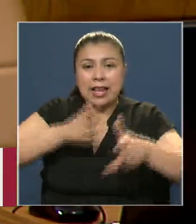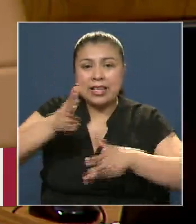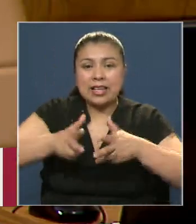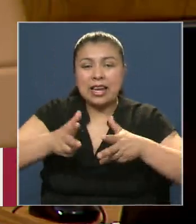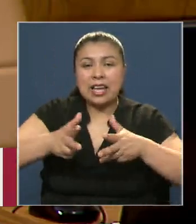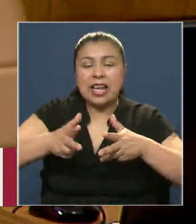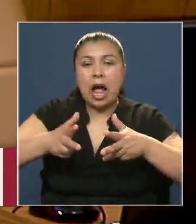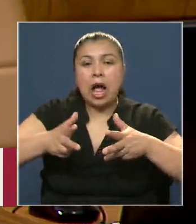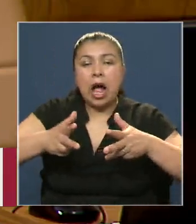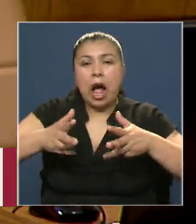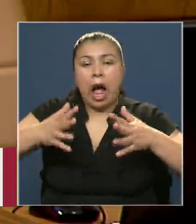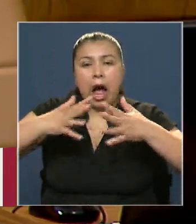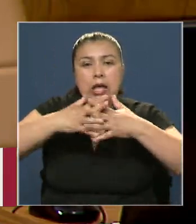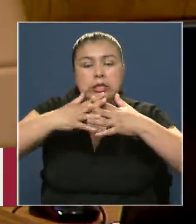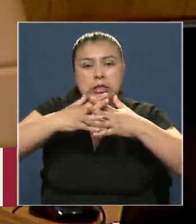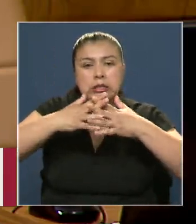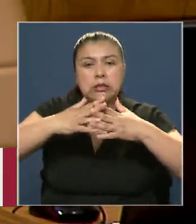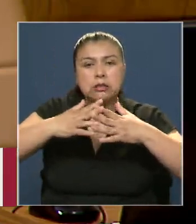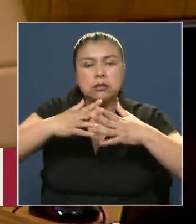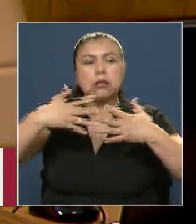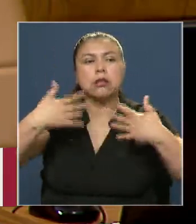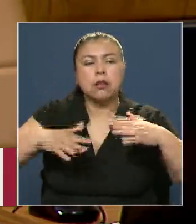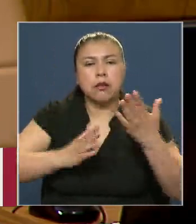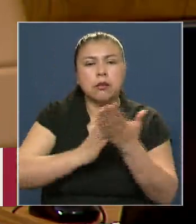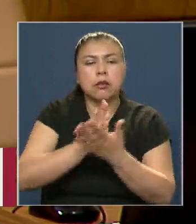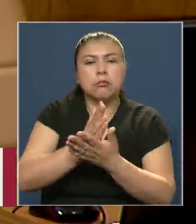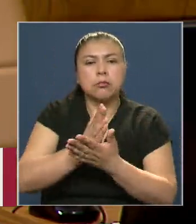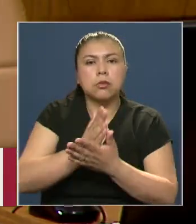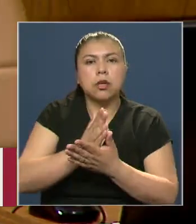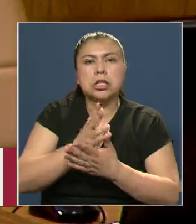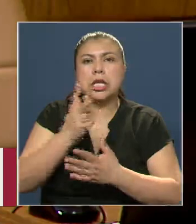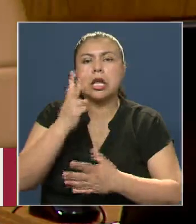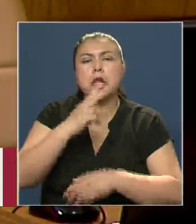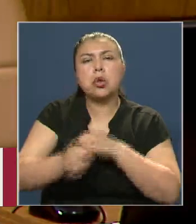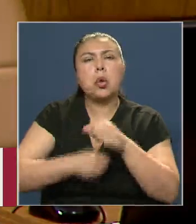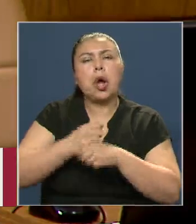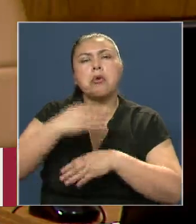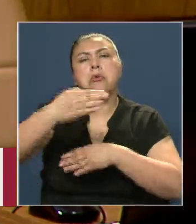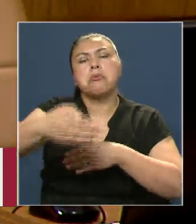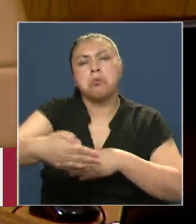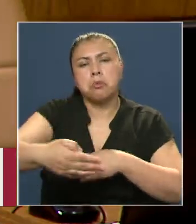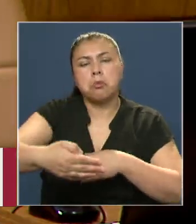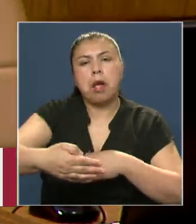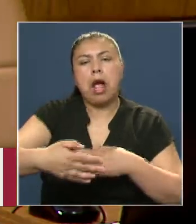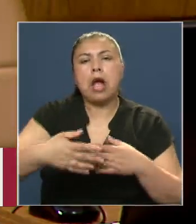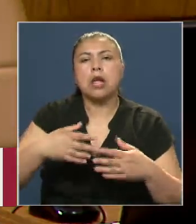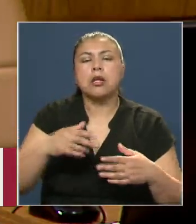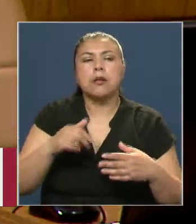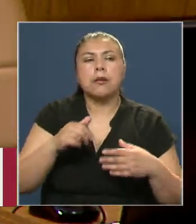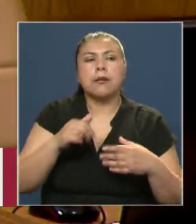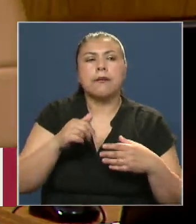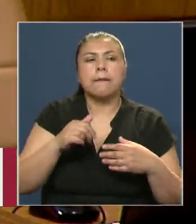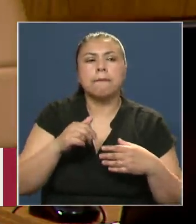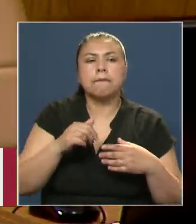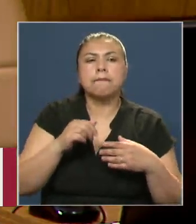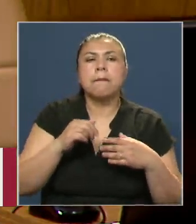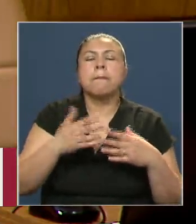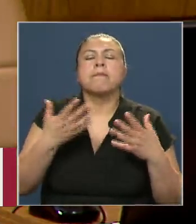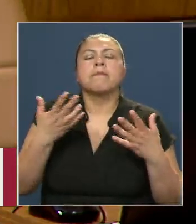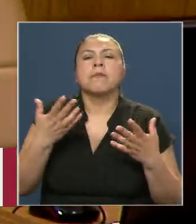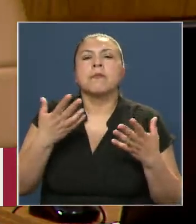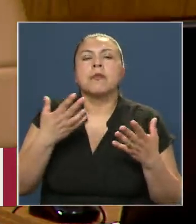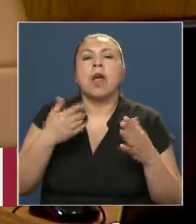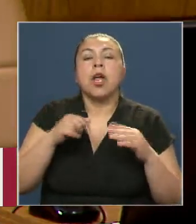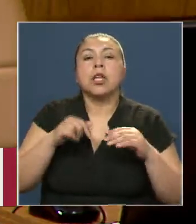Chillán, que va a empezar a funcionar en un par de años más, que se ha saltado la detención en la